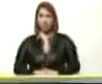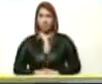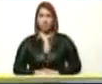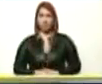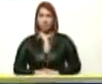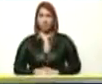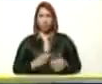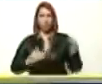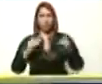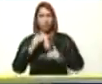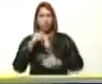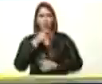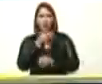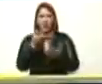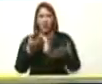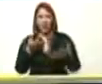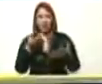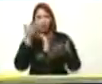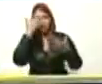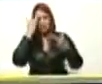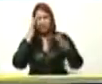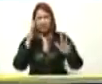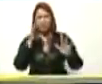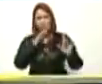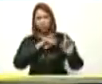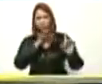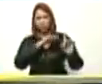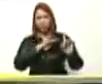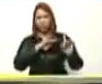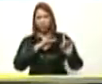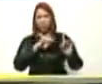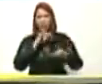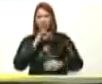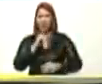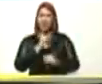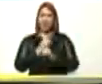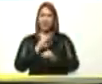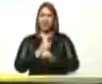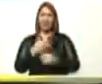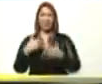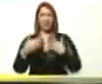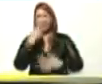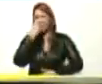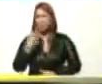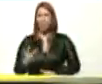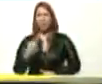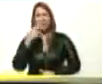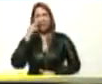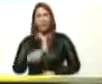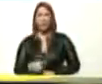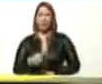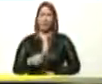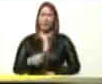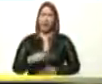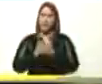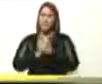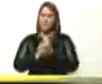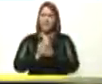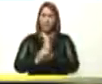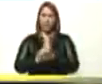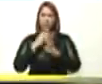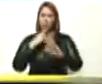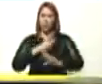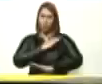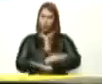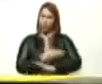Sobre eso trataron de manipular en las redes. No importa. Yo de verdad, yo vi compañeros que respondieron muy fuerte a esa manipulación.